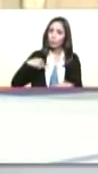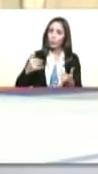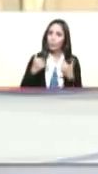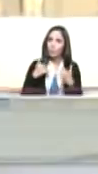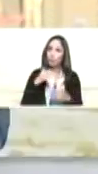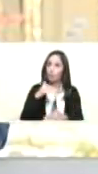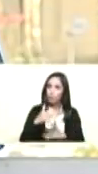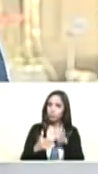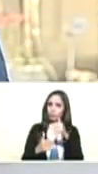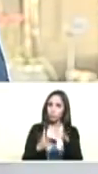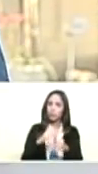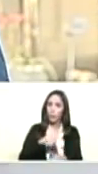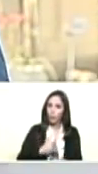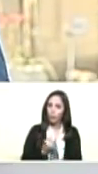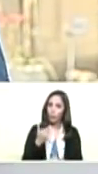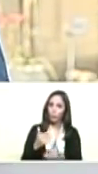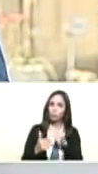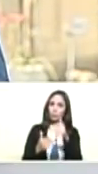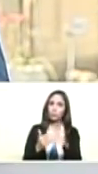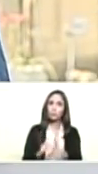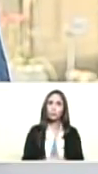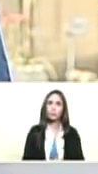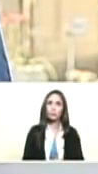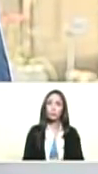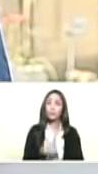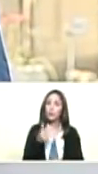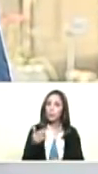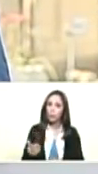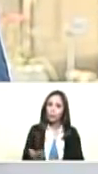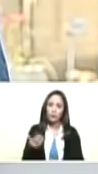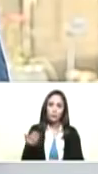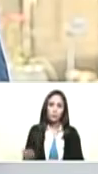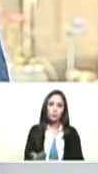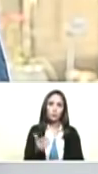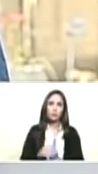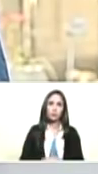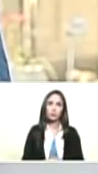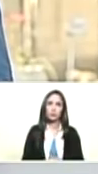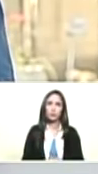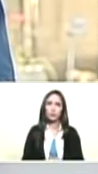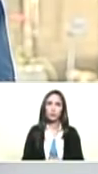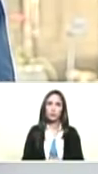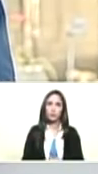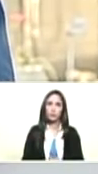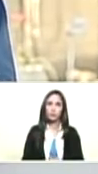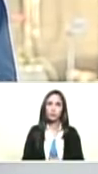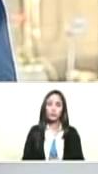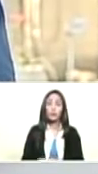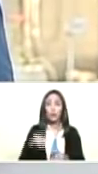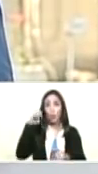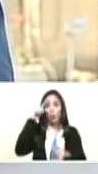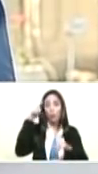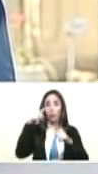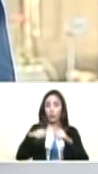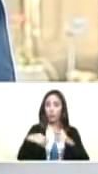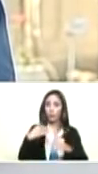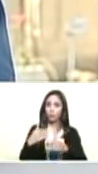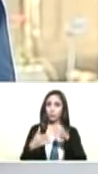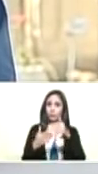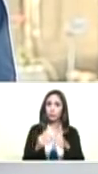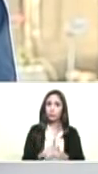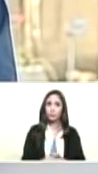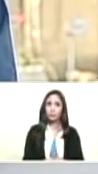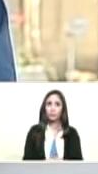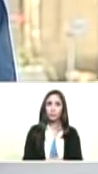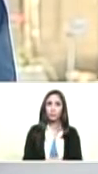luchas permanentes. Así que es muy importante saber que las tareas que están por hacer y